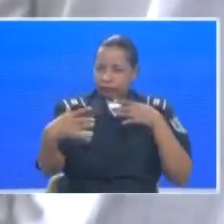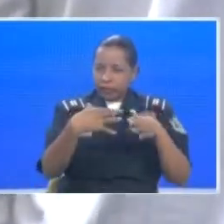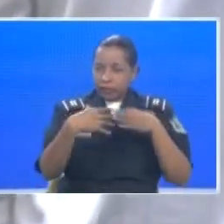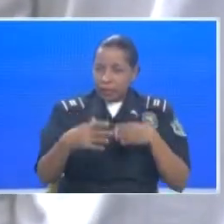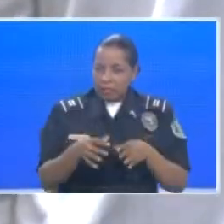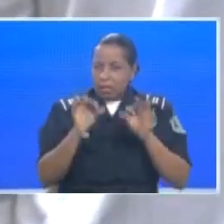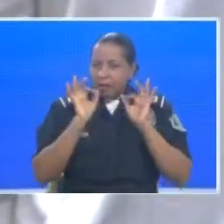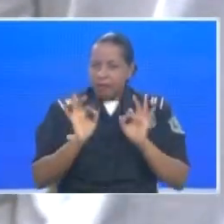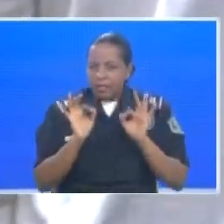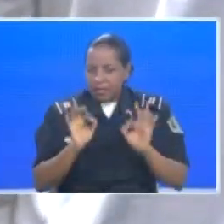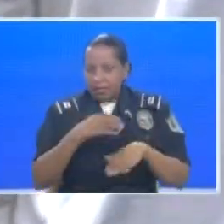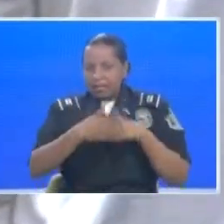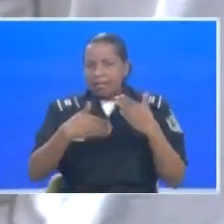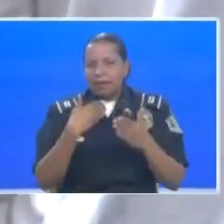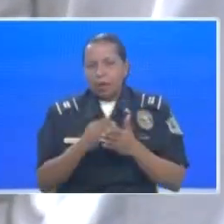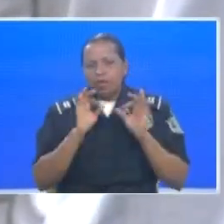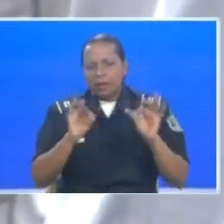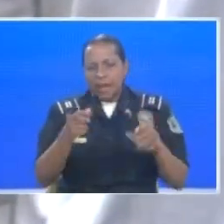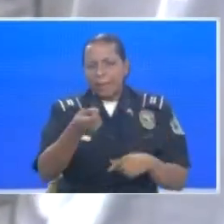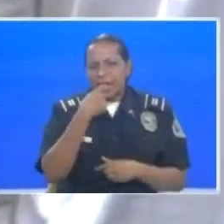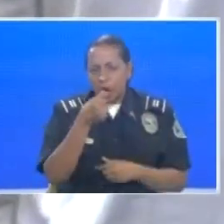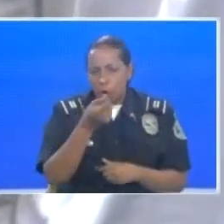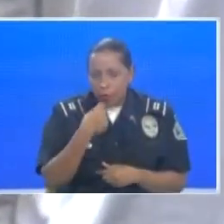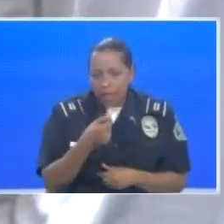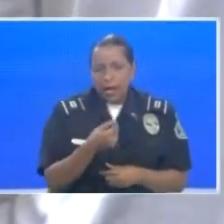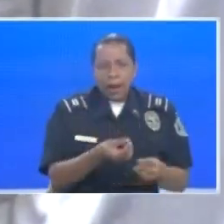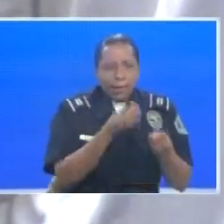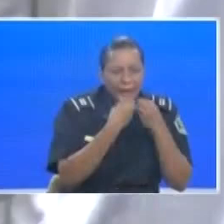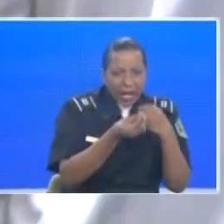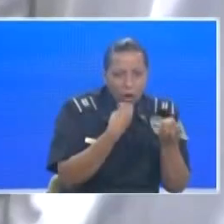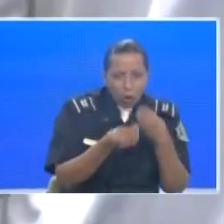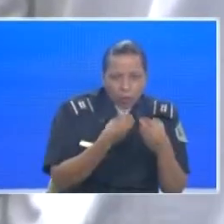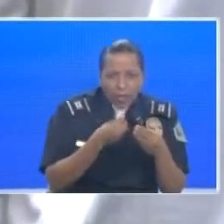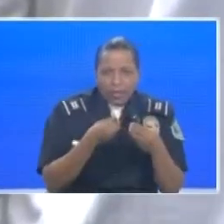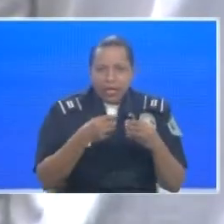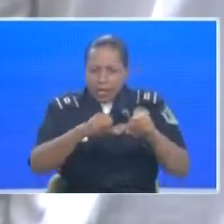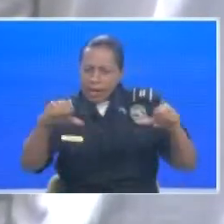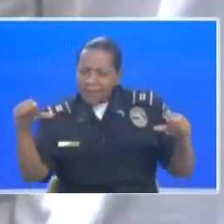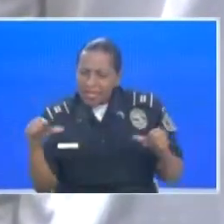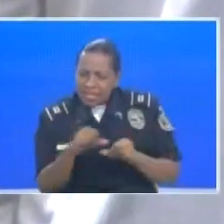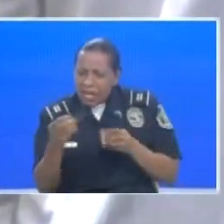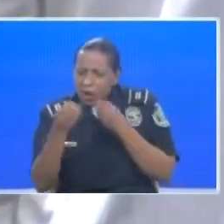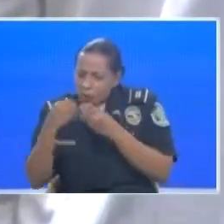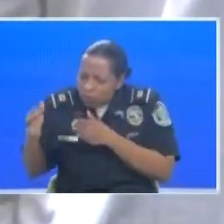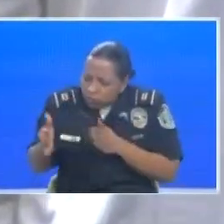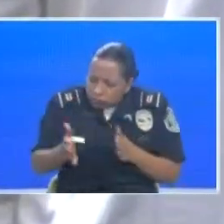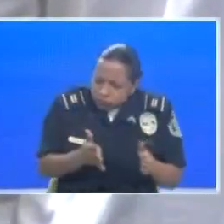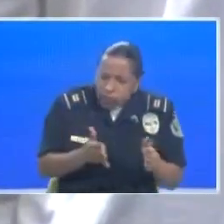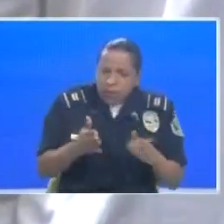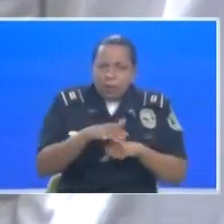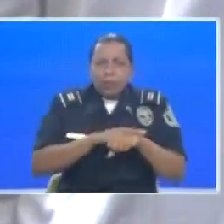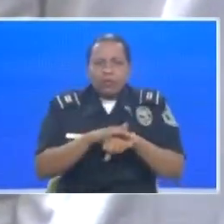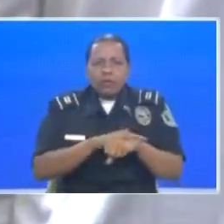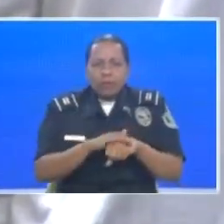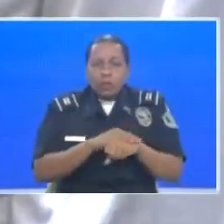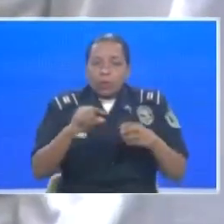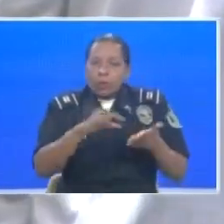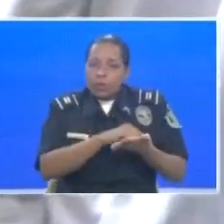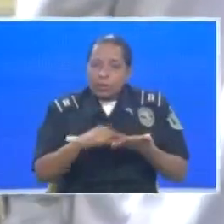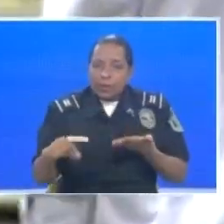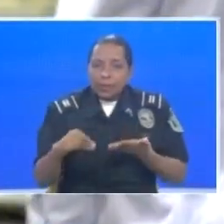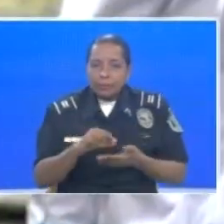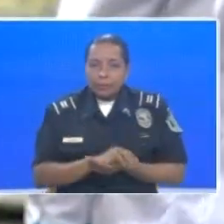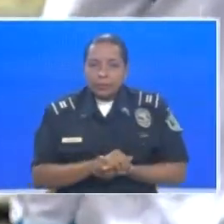eficientes. Es para comida, para medicamento. Adminístrenlo bien por semana. Porque esto no va a